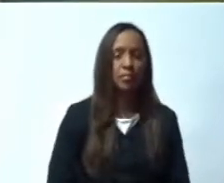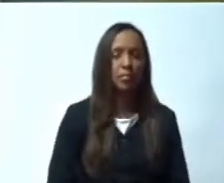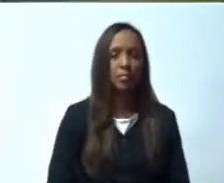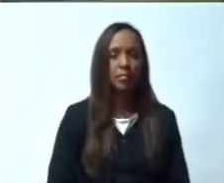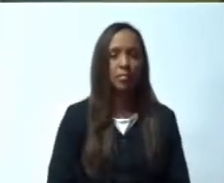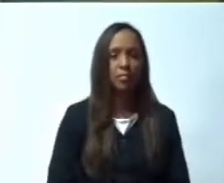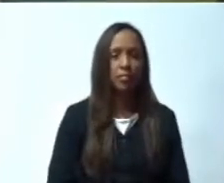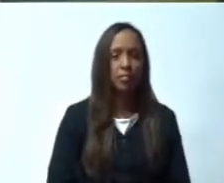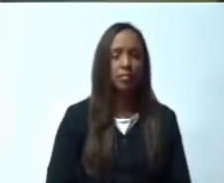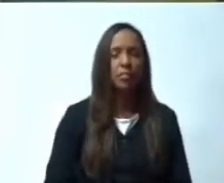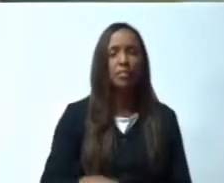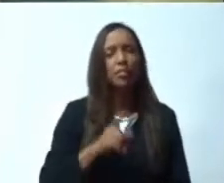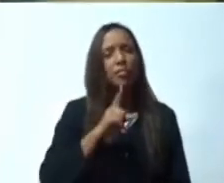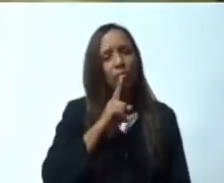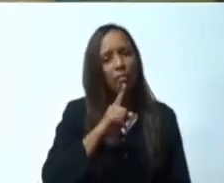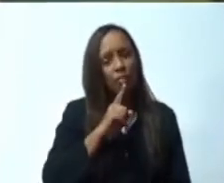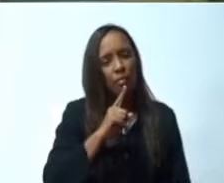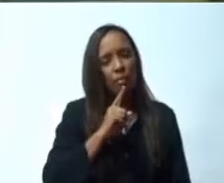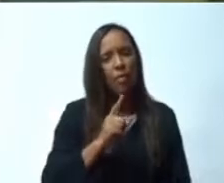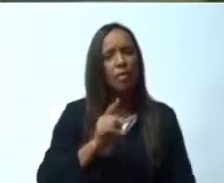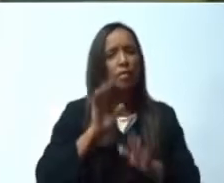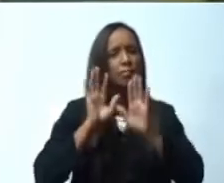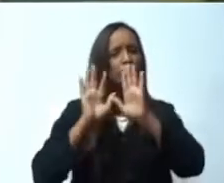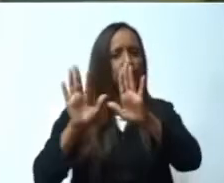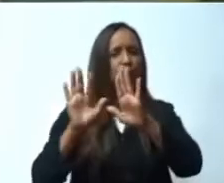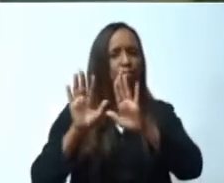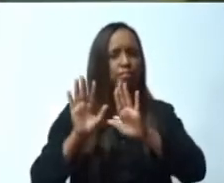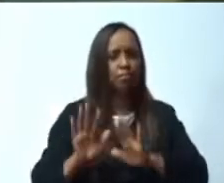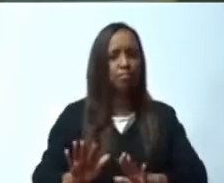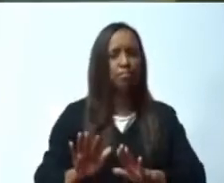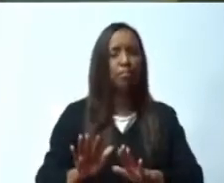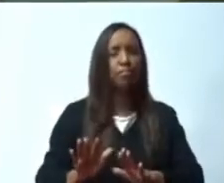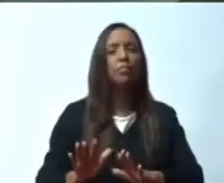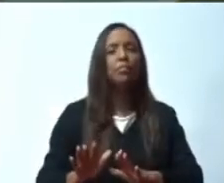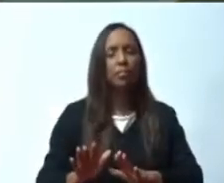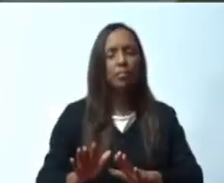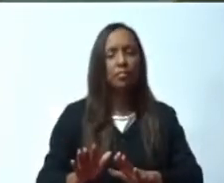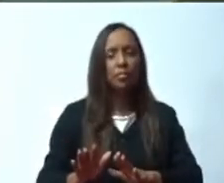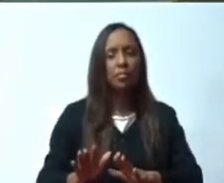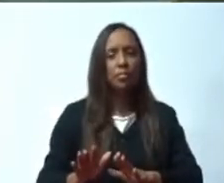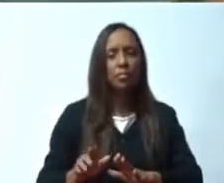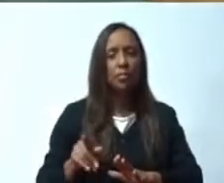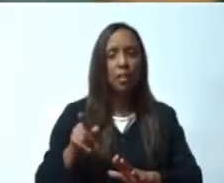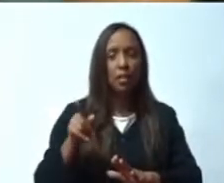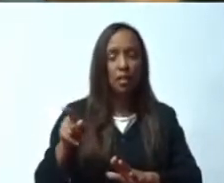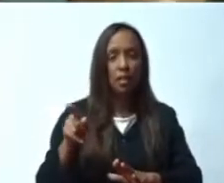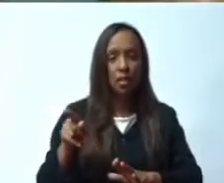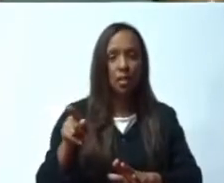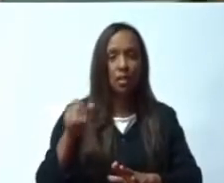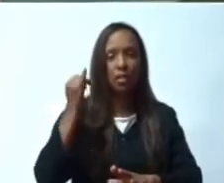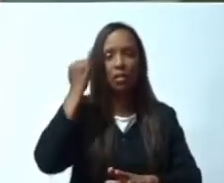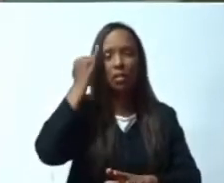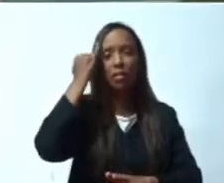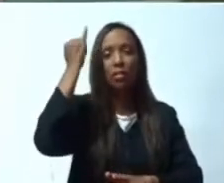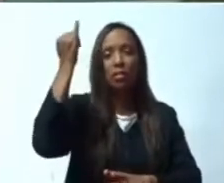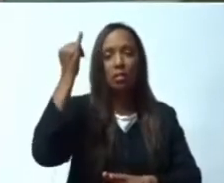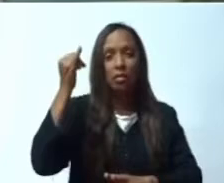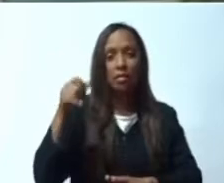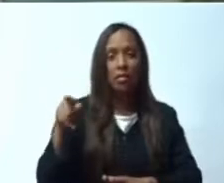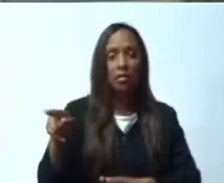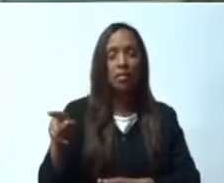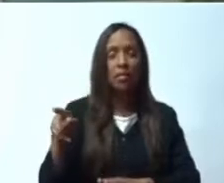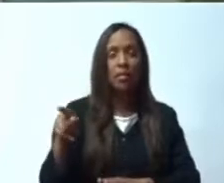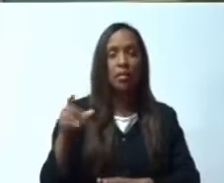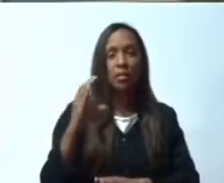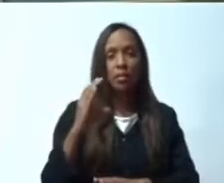diputado Rafael Cuevas para que en esta Casa de la Democracia, en el día de hoy, pues con